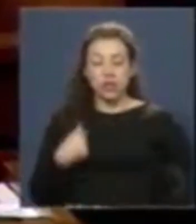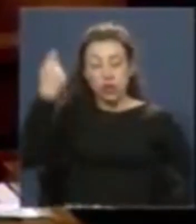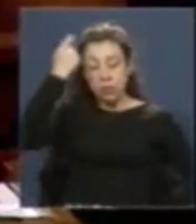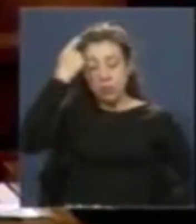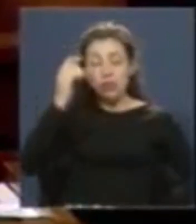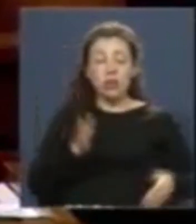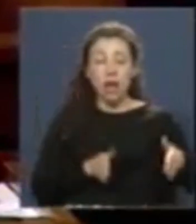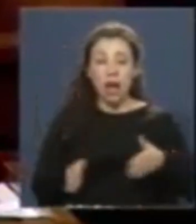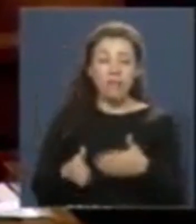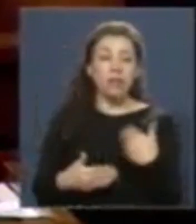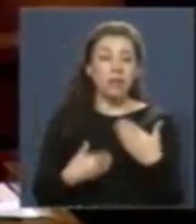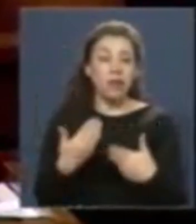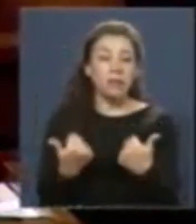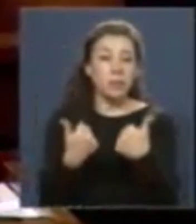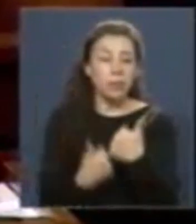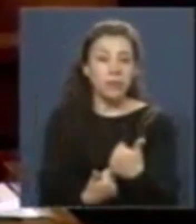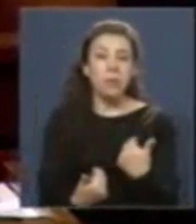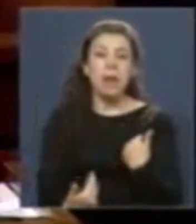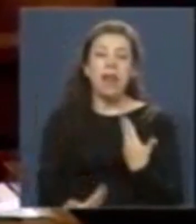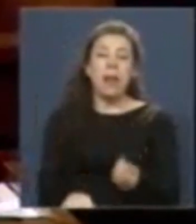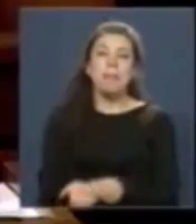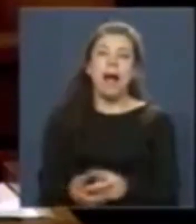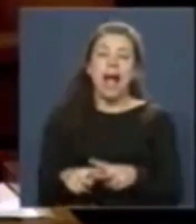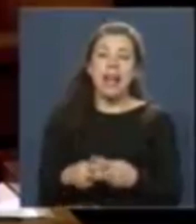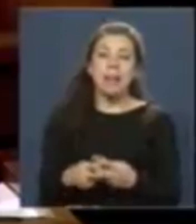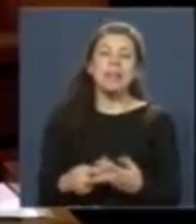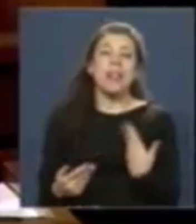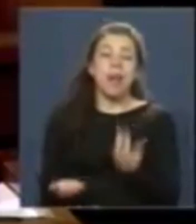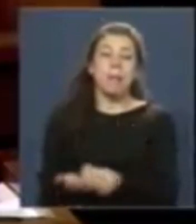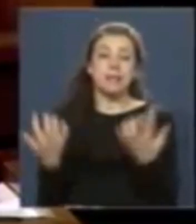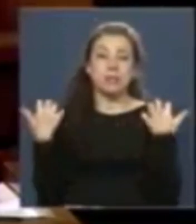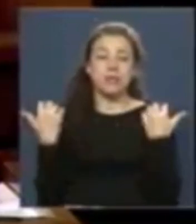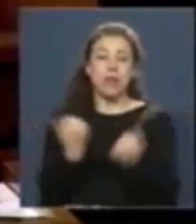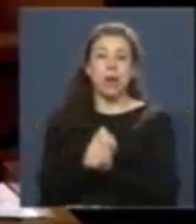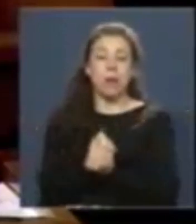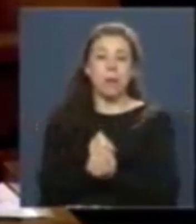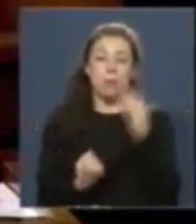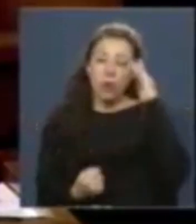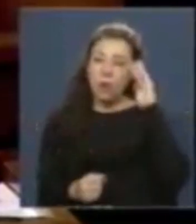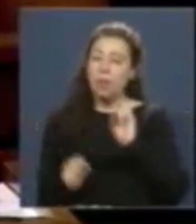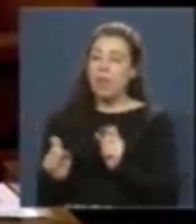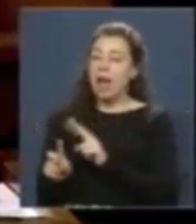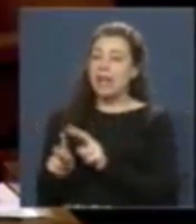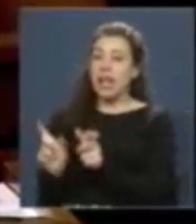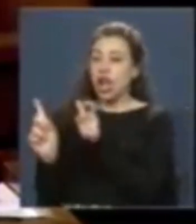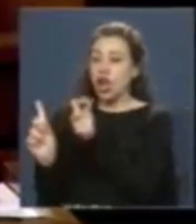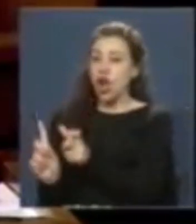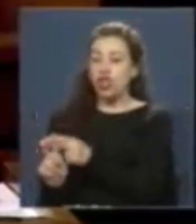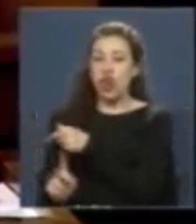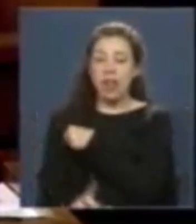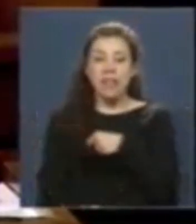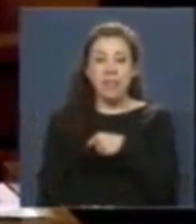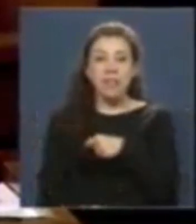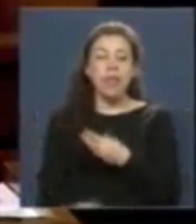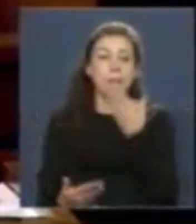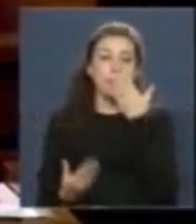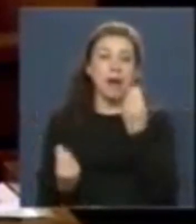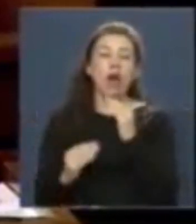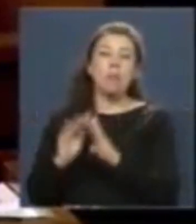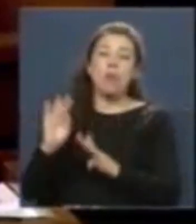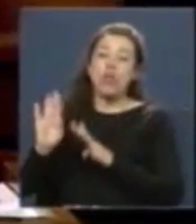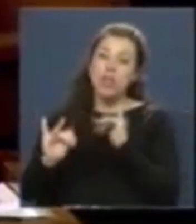dirección correcta en cuanto a otorgar más herramientas a las policías para realizar un control de identidad más eficaz, claramente resguardando